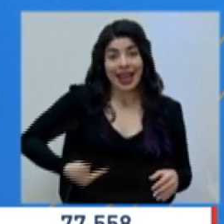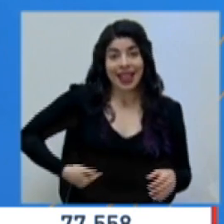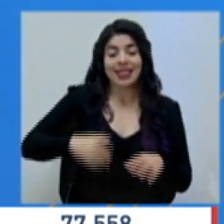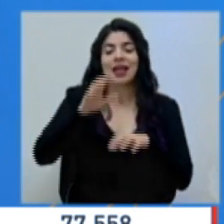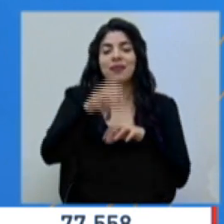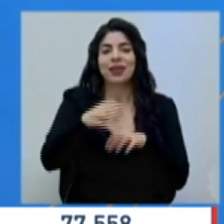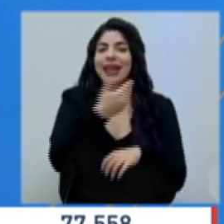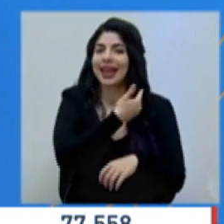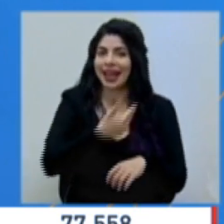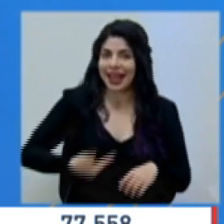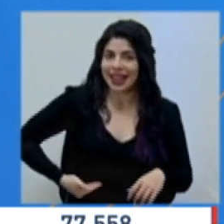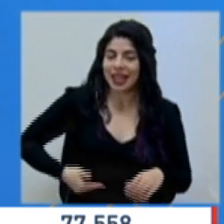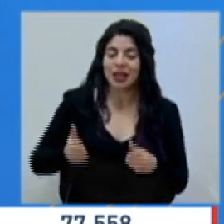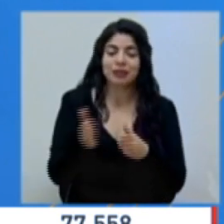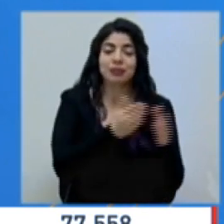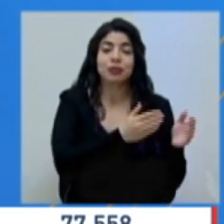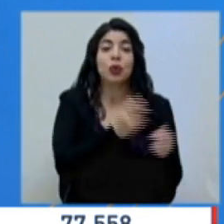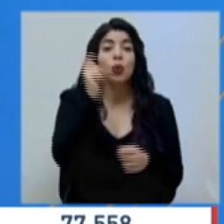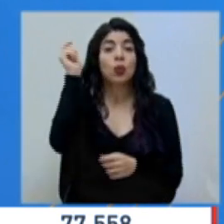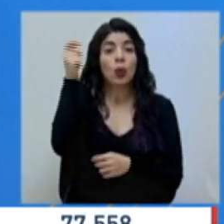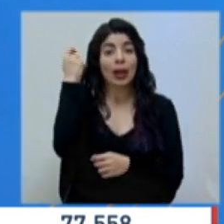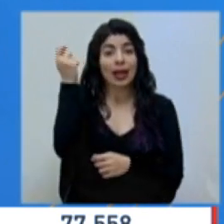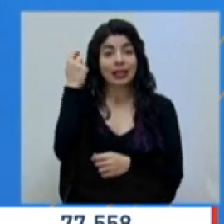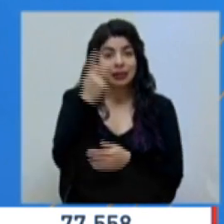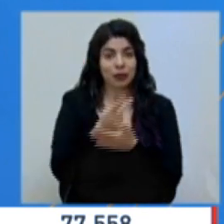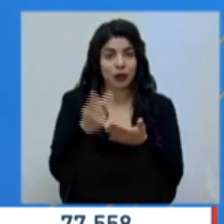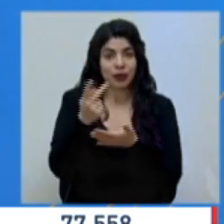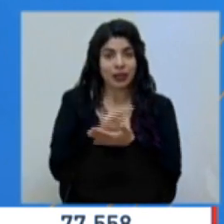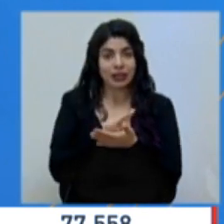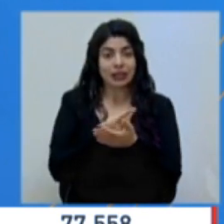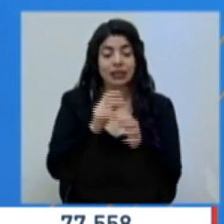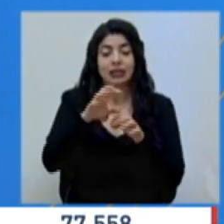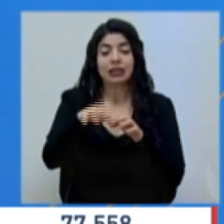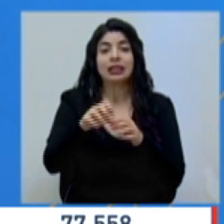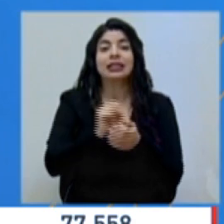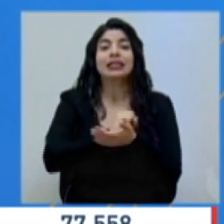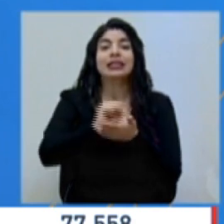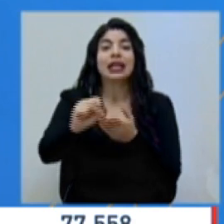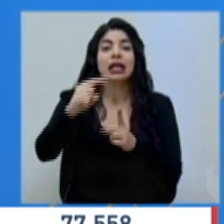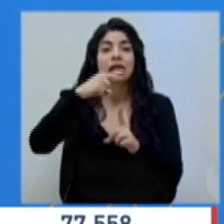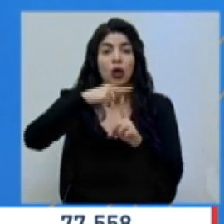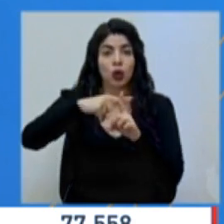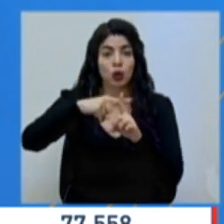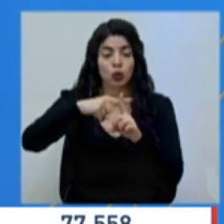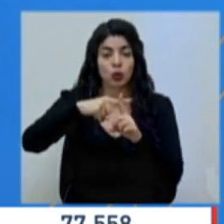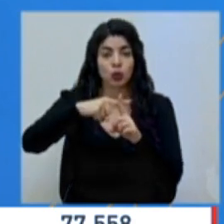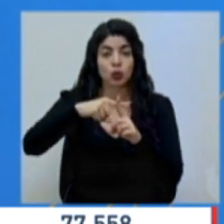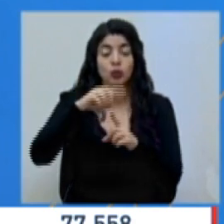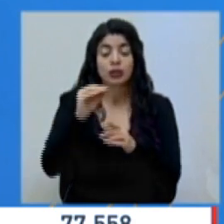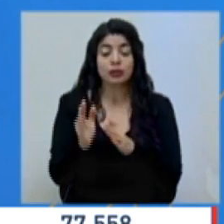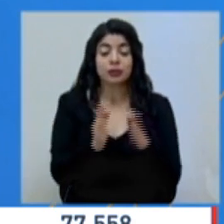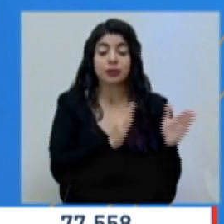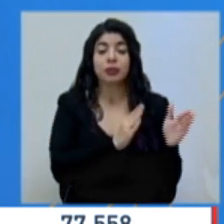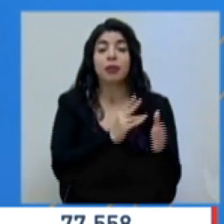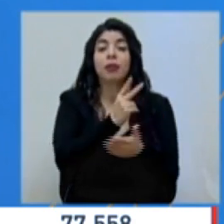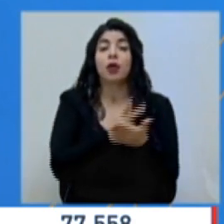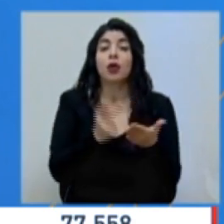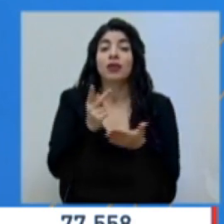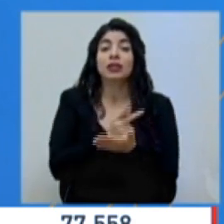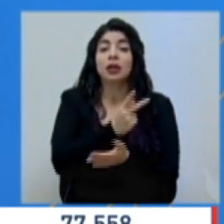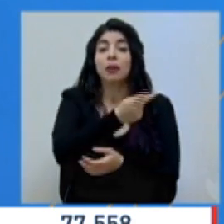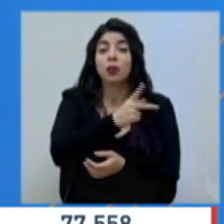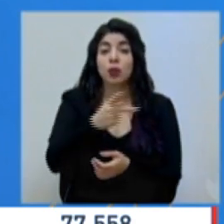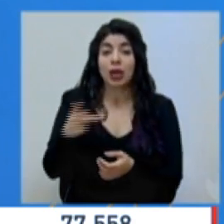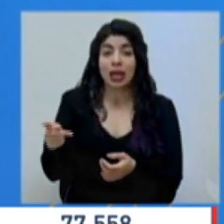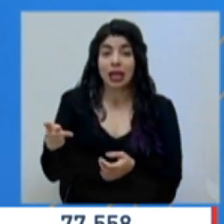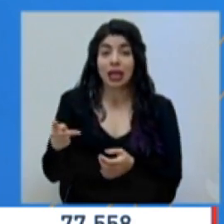Heredia. En la provincia de Guanacaste, el cantón de Santa Cruz. Y en la provincia de Punta Arenas,